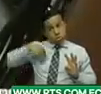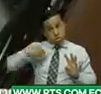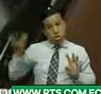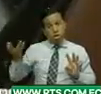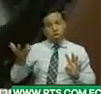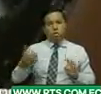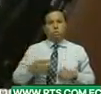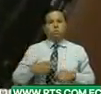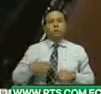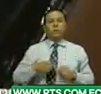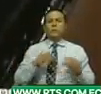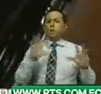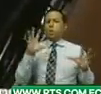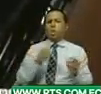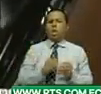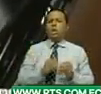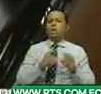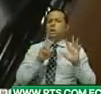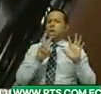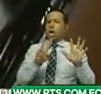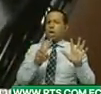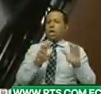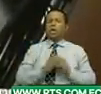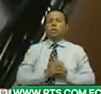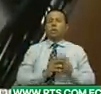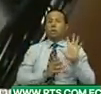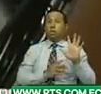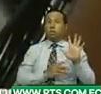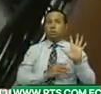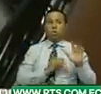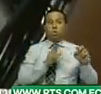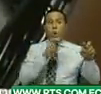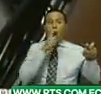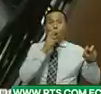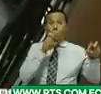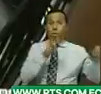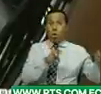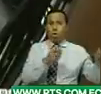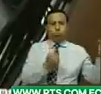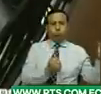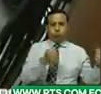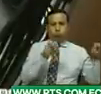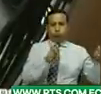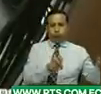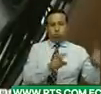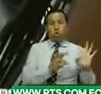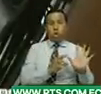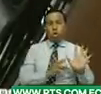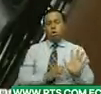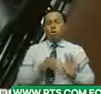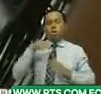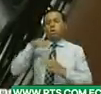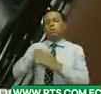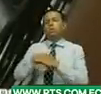Eran 7 con los conductores, 5 se bajaron e iniciaron el robo en el avícola, ubicado en el noroeste de Guayaquil,